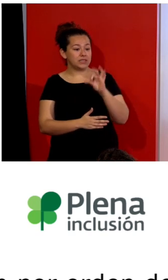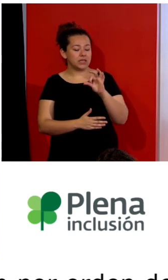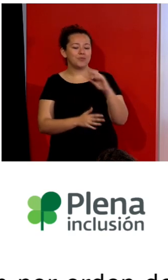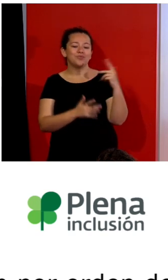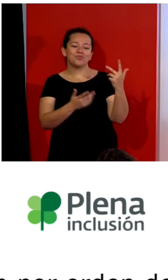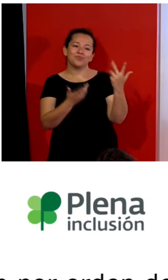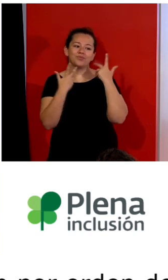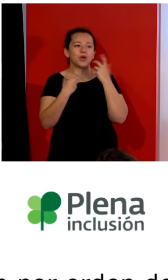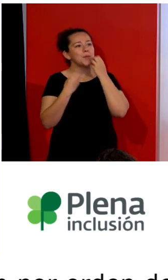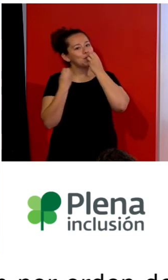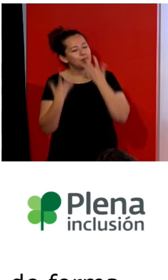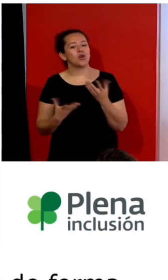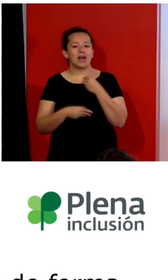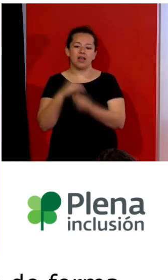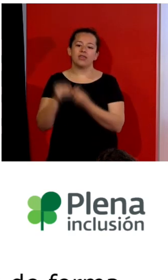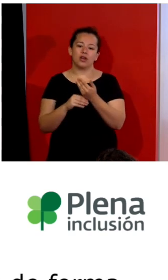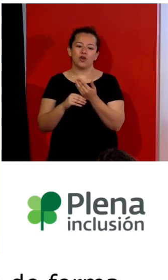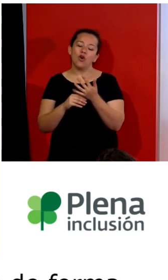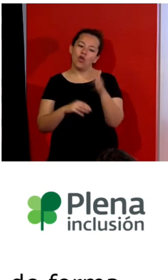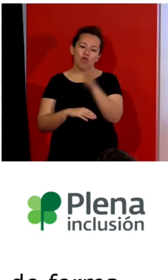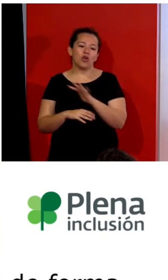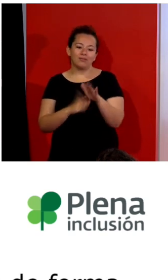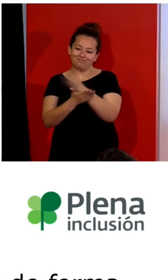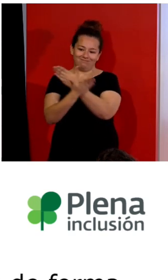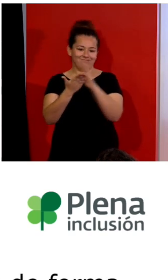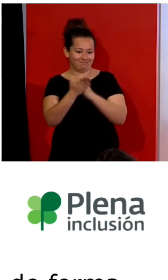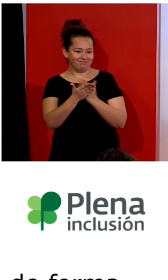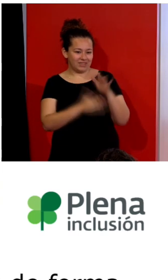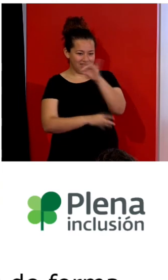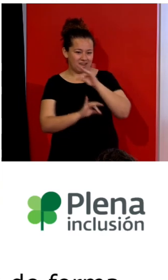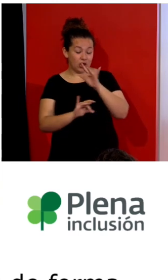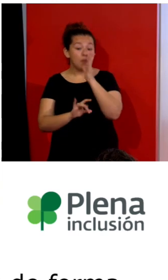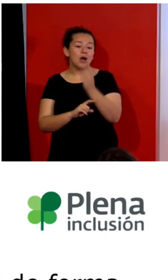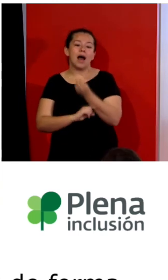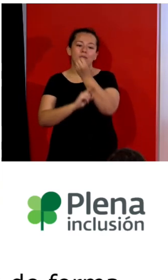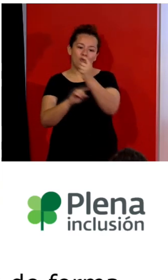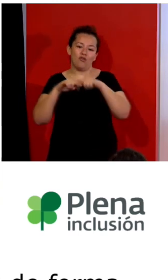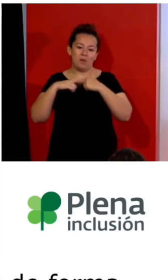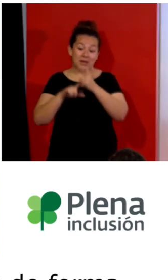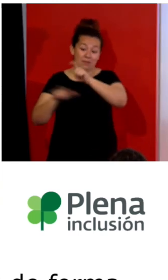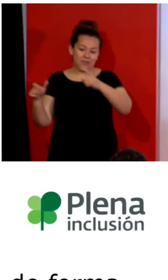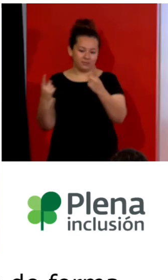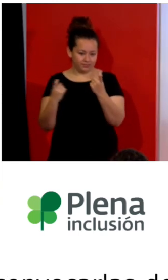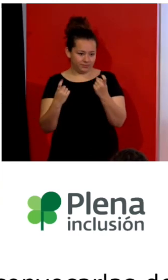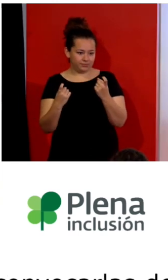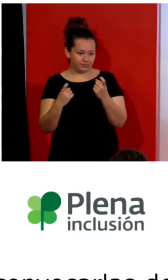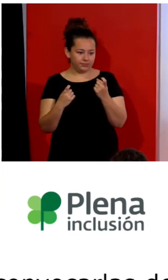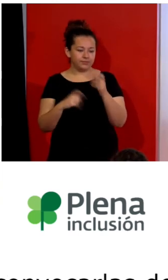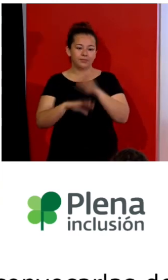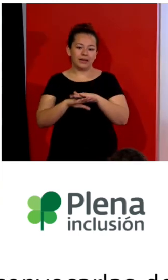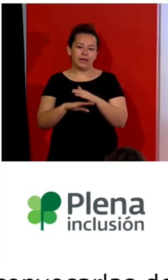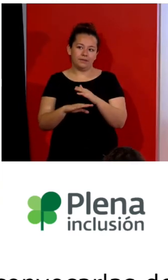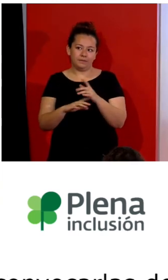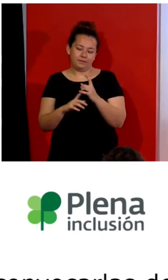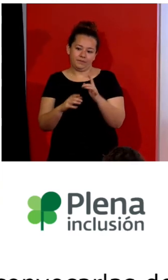mejor convocarlas de forma territorializada por el apoyo familiar que necesitan estas personas para no separarlas de